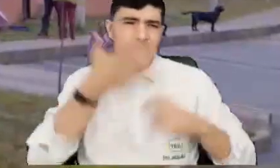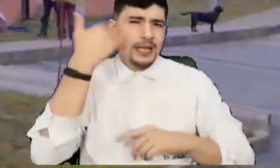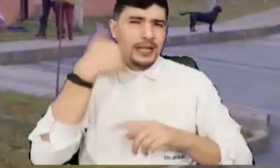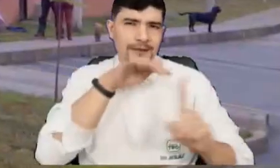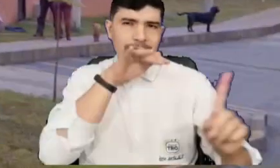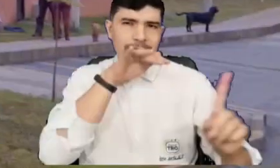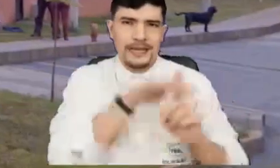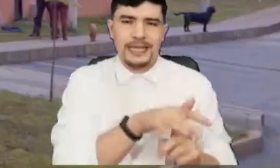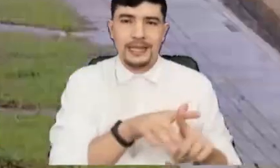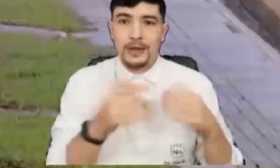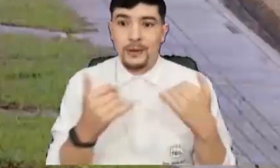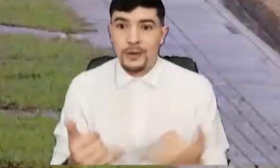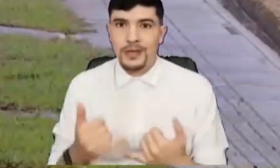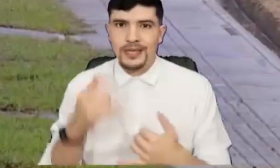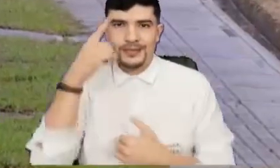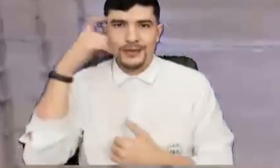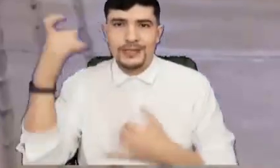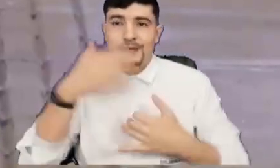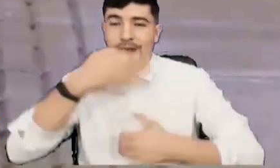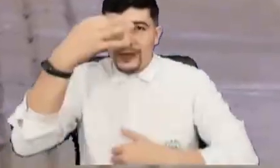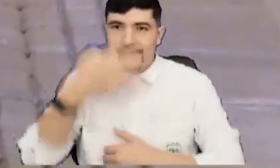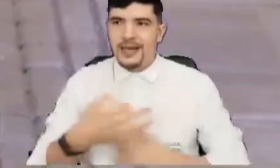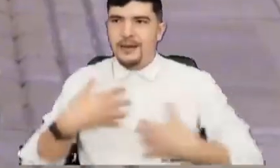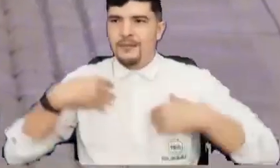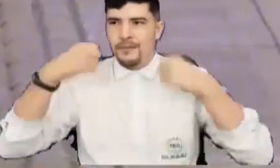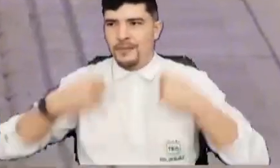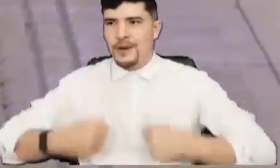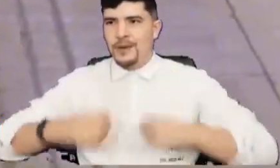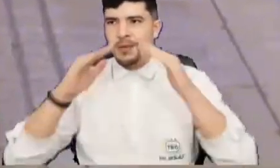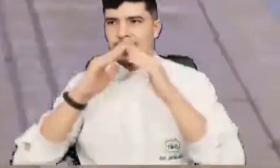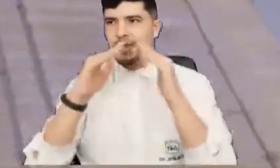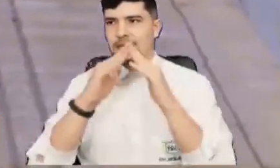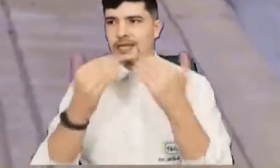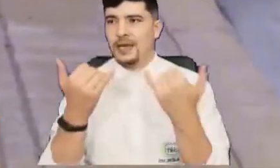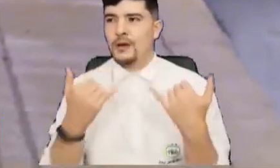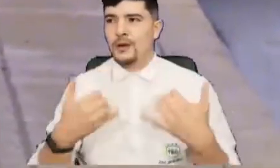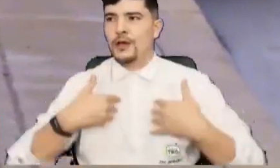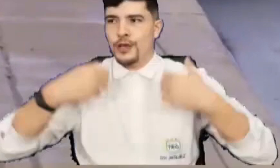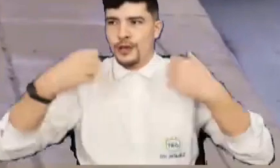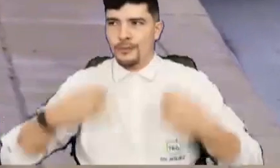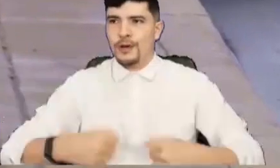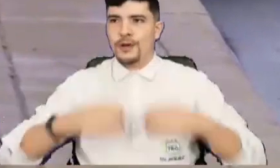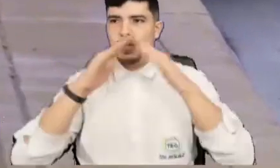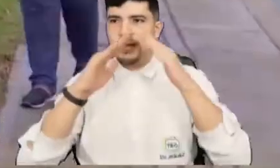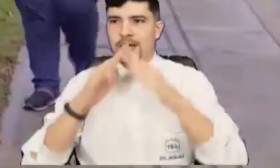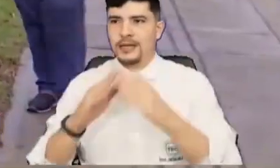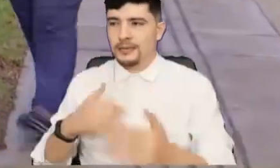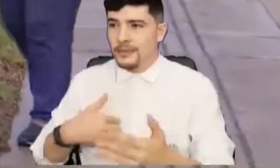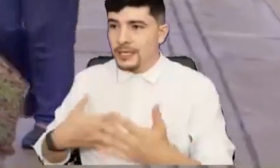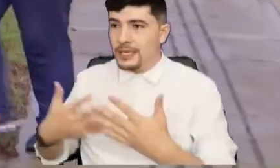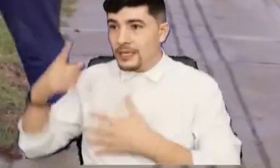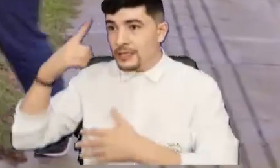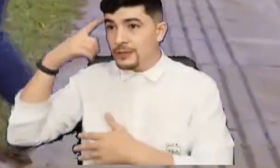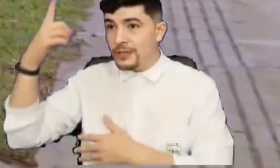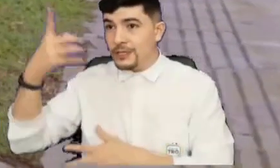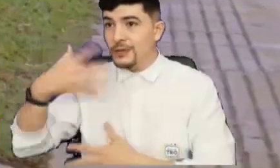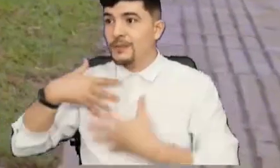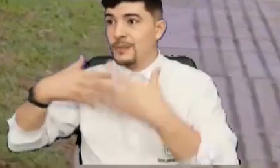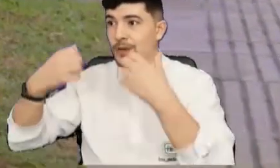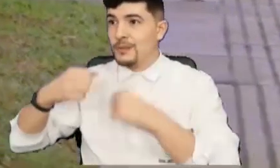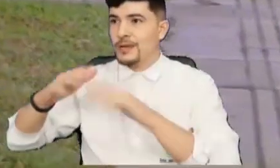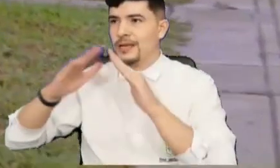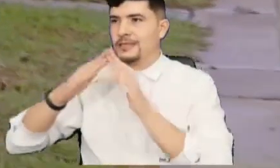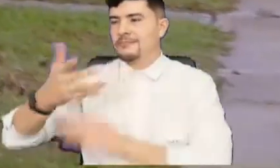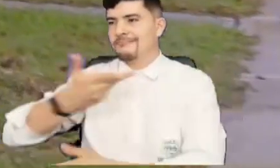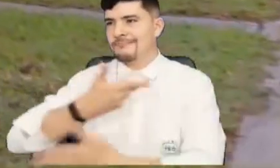este sueño de tener su techo propio. Hoy comparto ese sueño como si fuera propio, porque sin duda la felicidad de